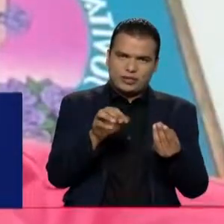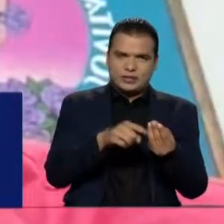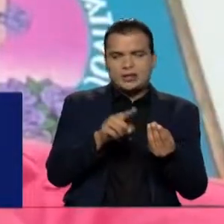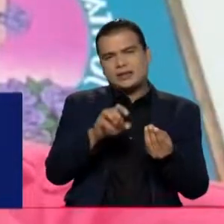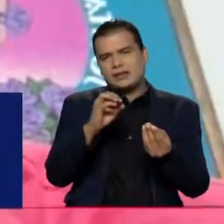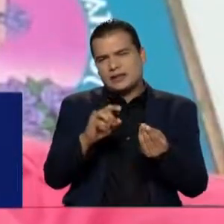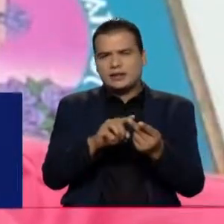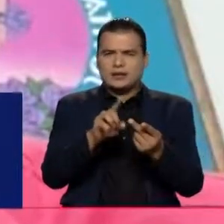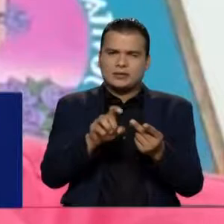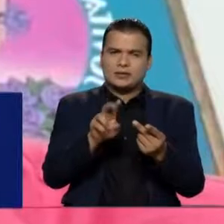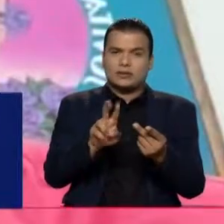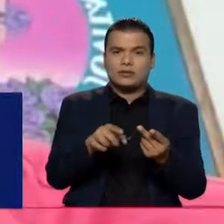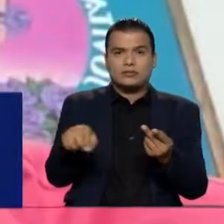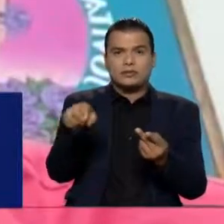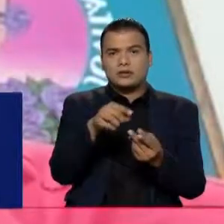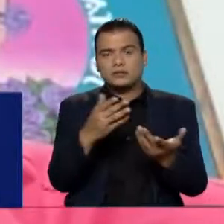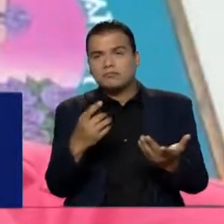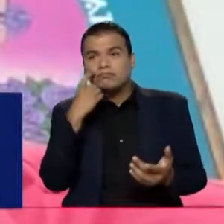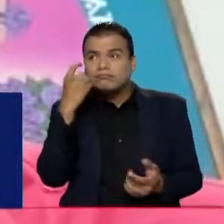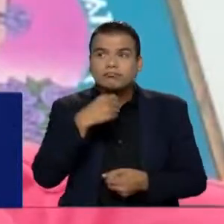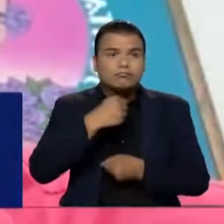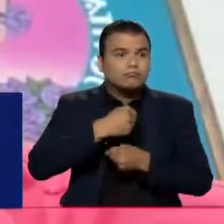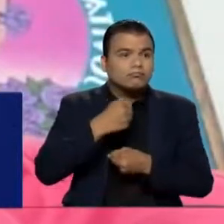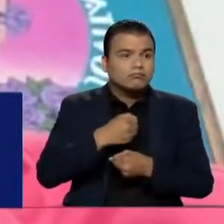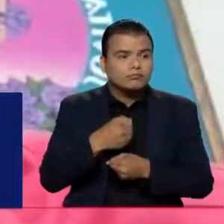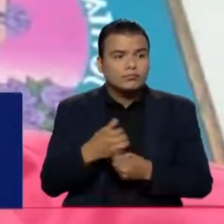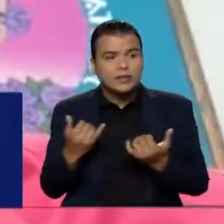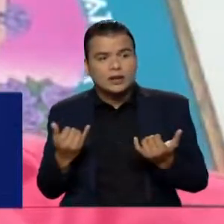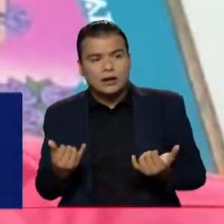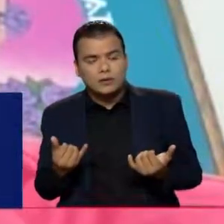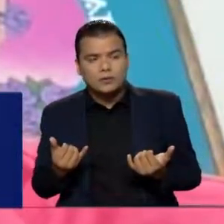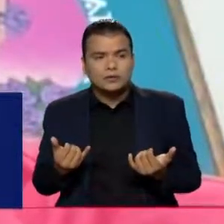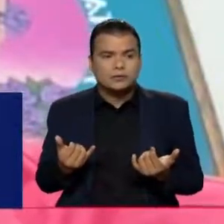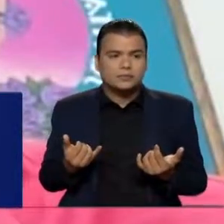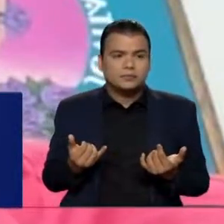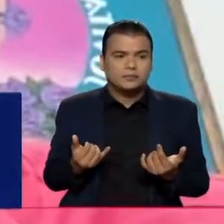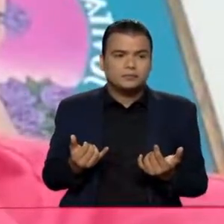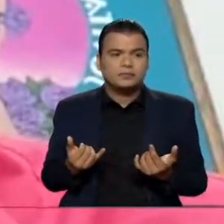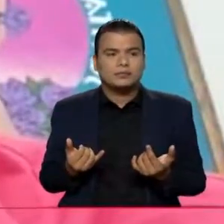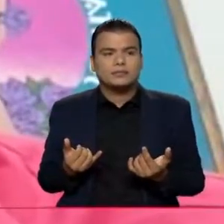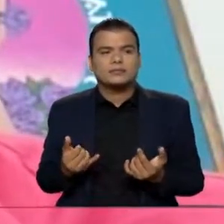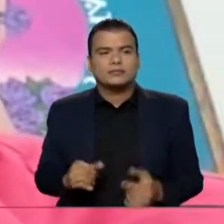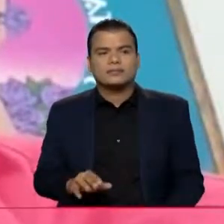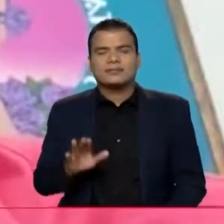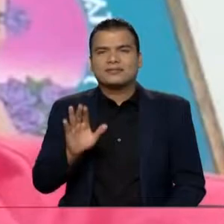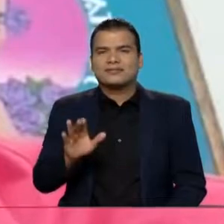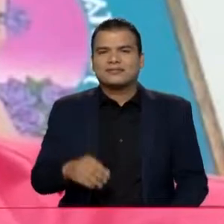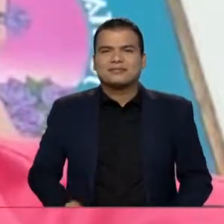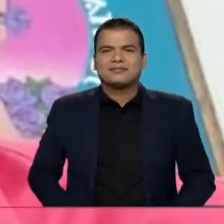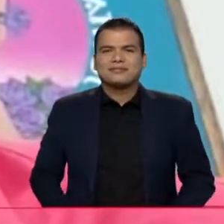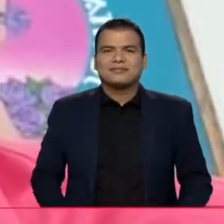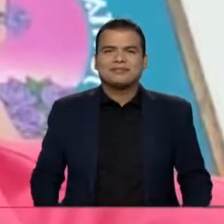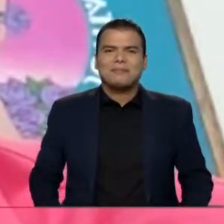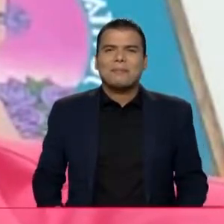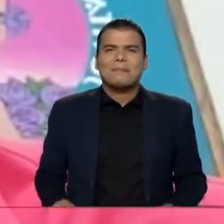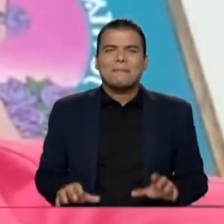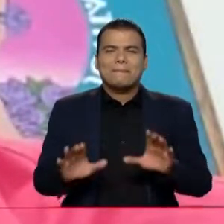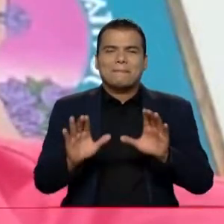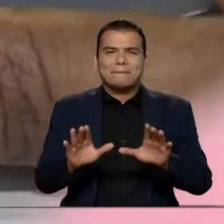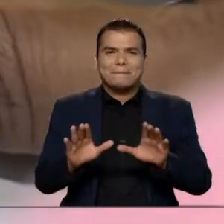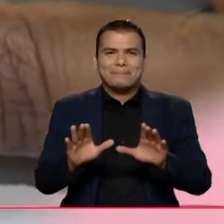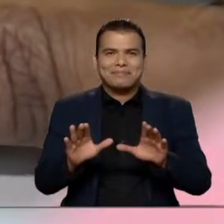edad se encuentra laborando en búsqueda de empleo, con tasas de desempleo que están por arriba del 25% para